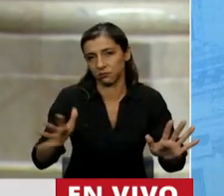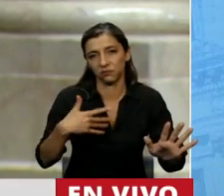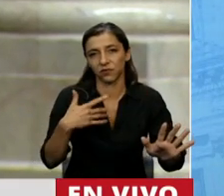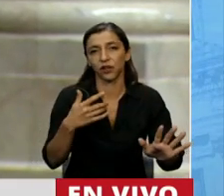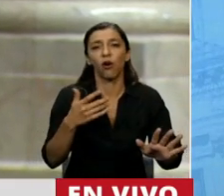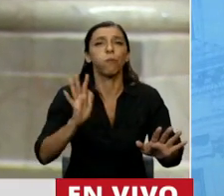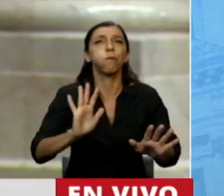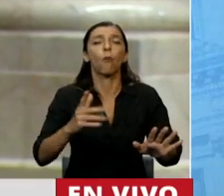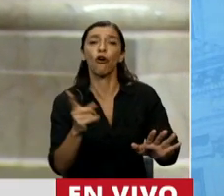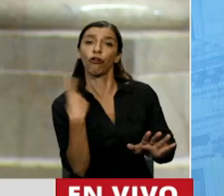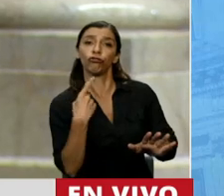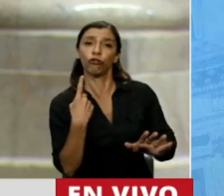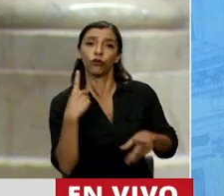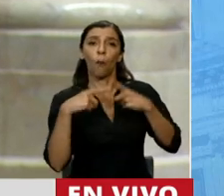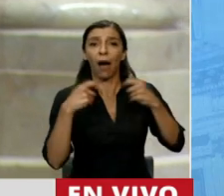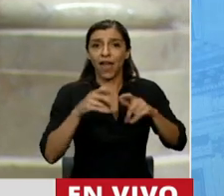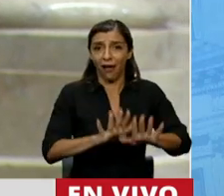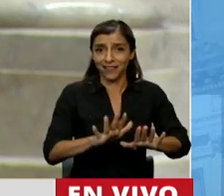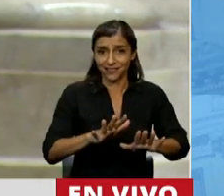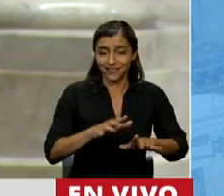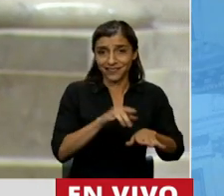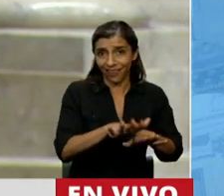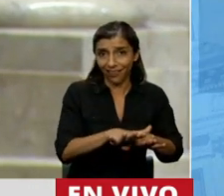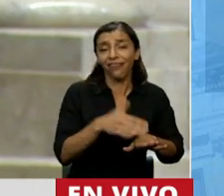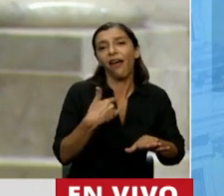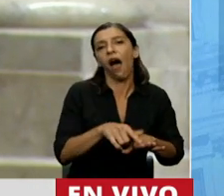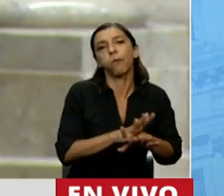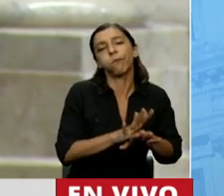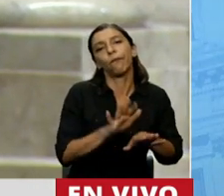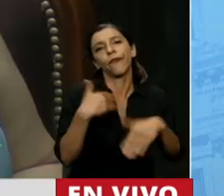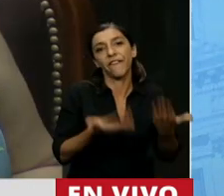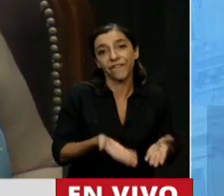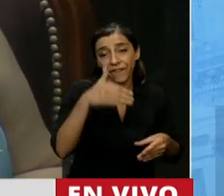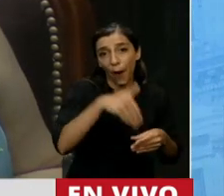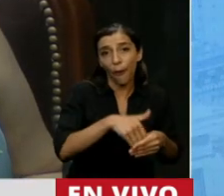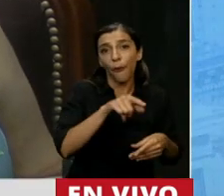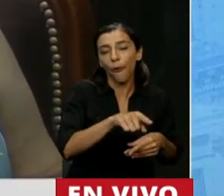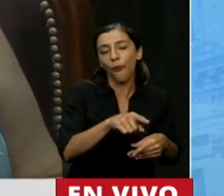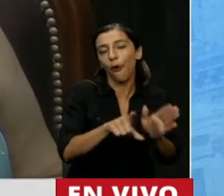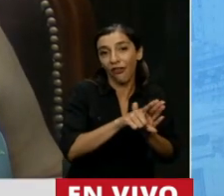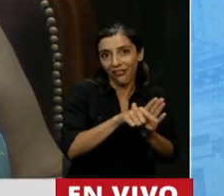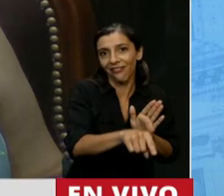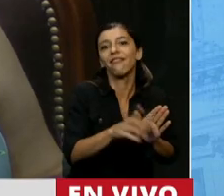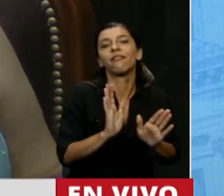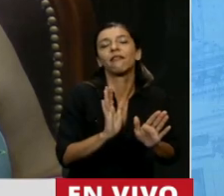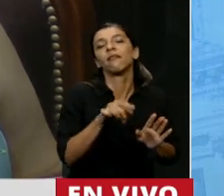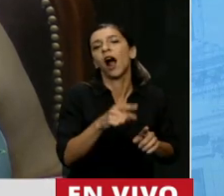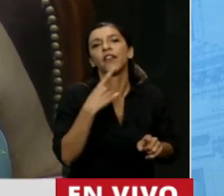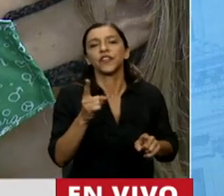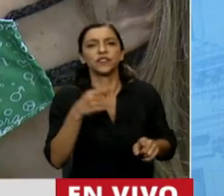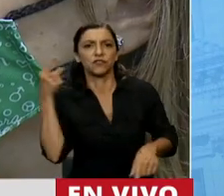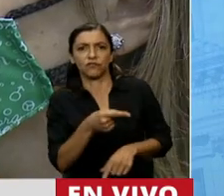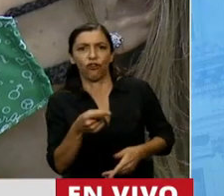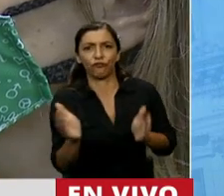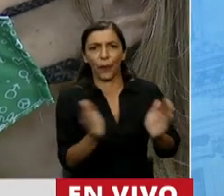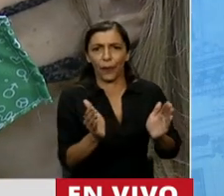estos pañuelos y a favor de este derecho y de lograr esta sanción, estamos en contra de los bebés o en contra de la vida. Pero